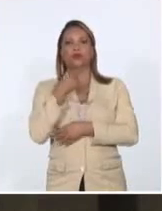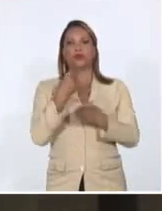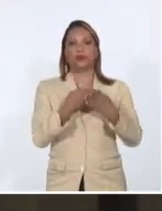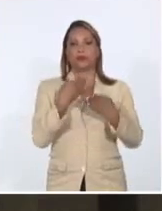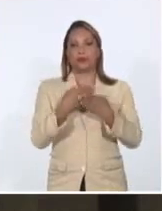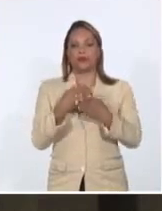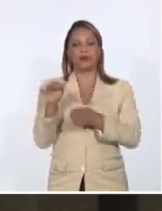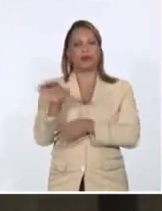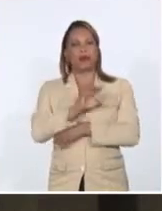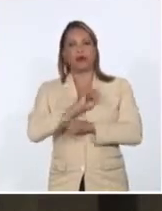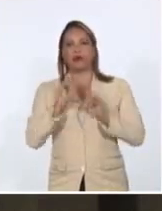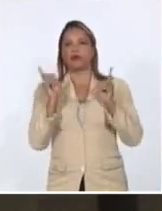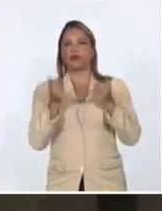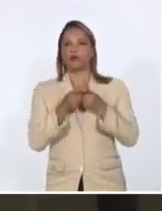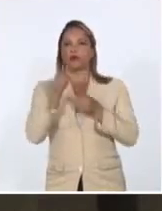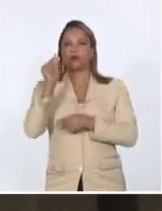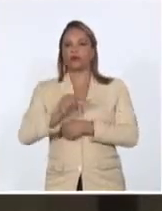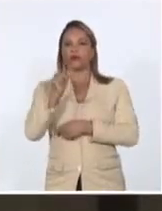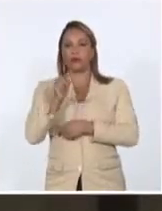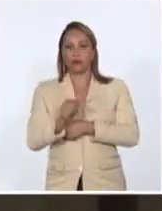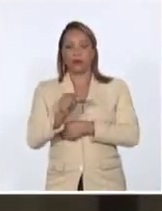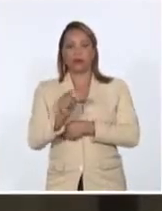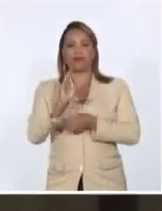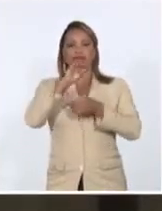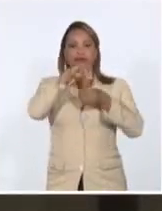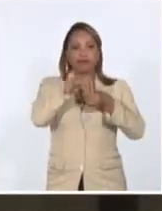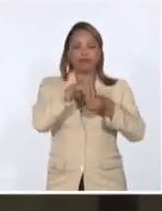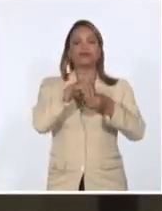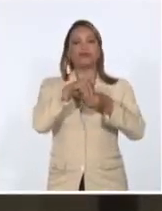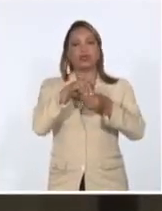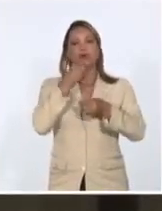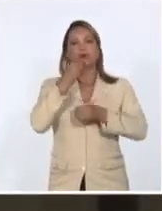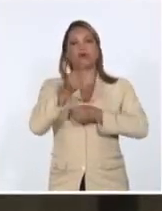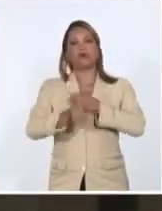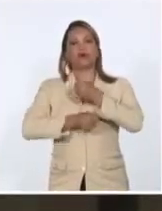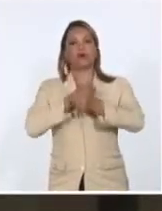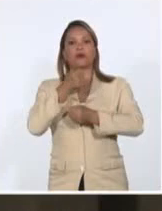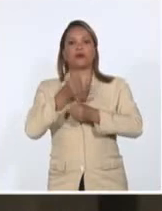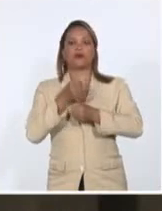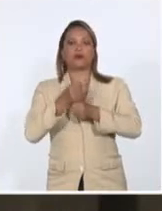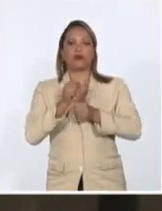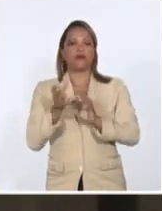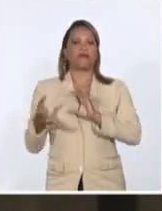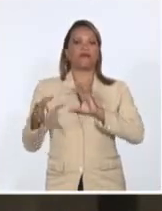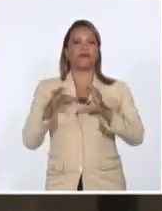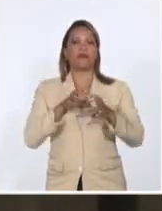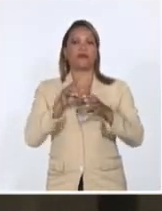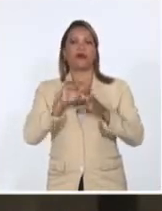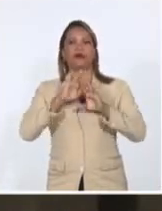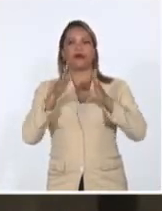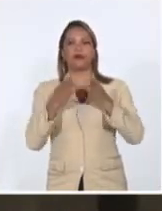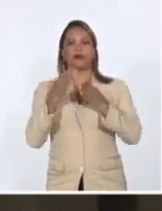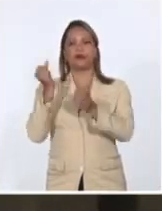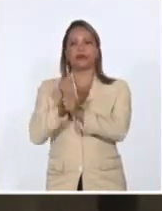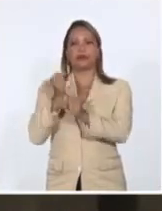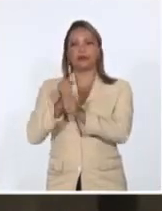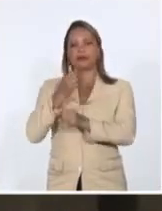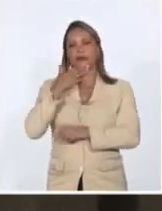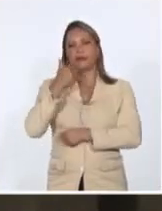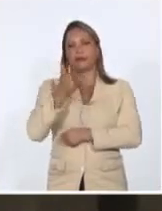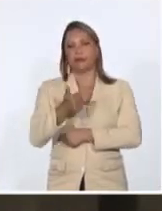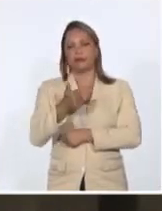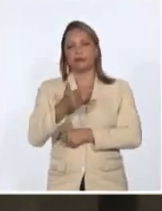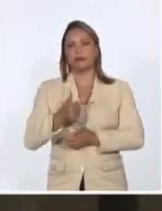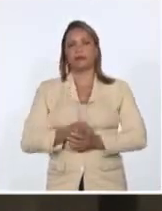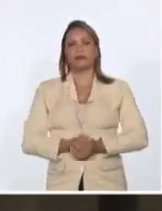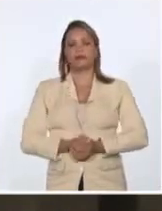decisores, todos los actores que participan, puedan entonces utilizar esta herramienta con efectividad